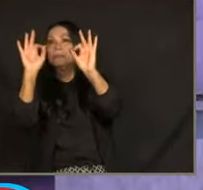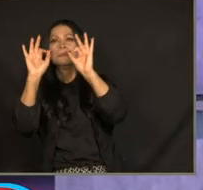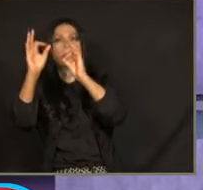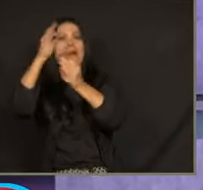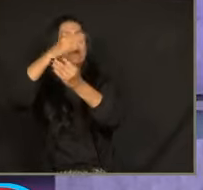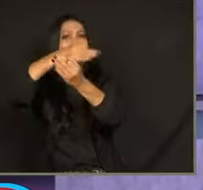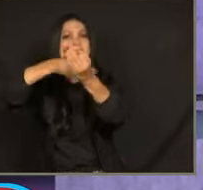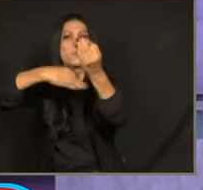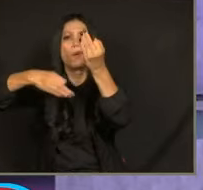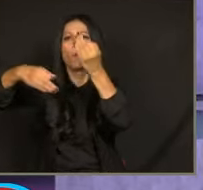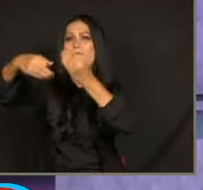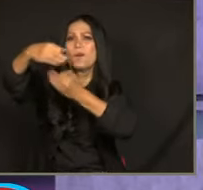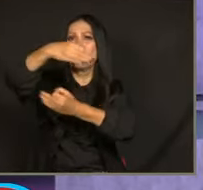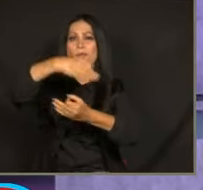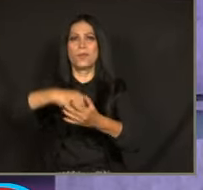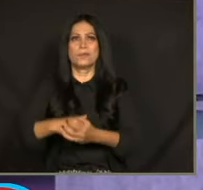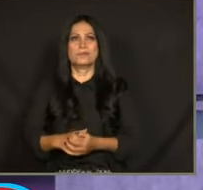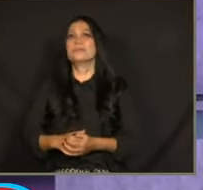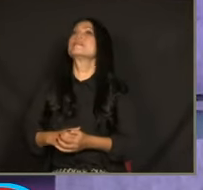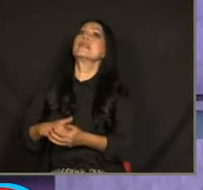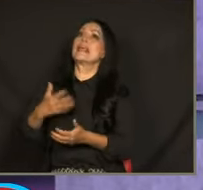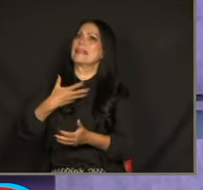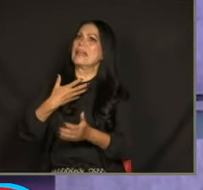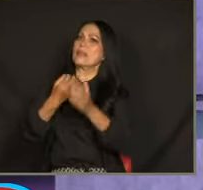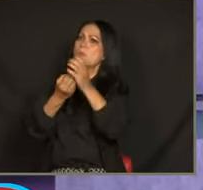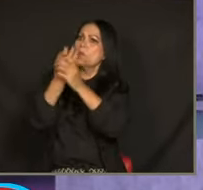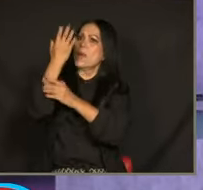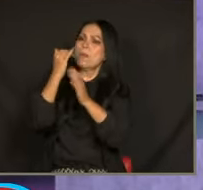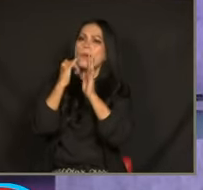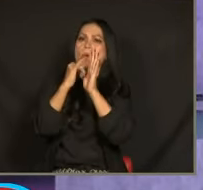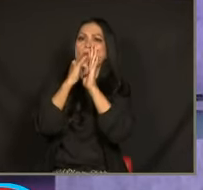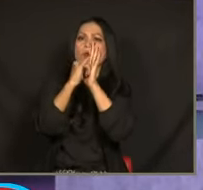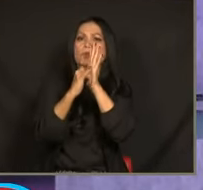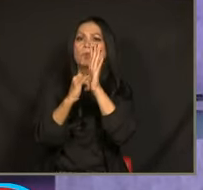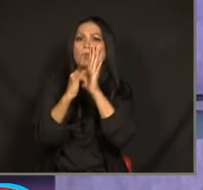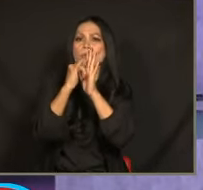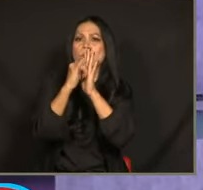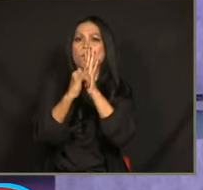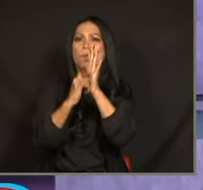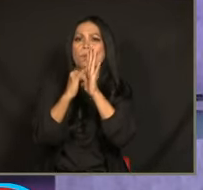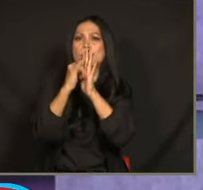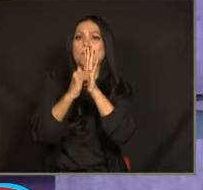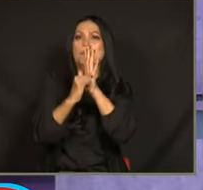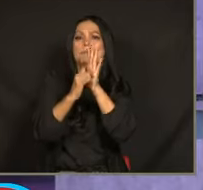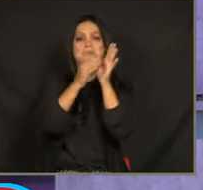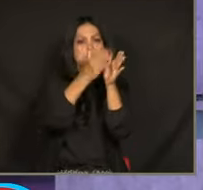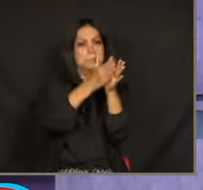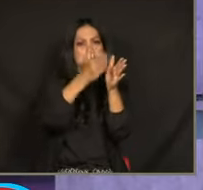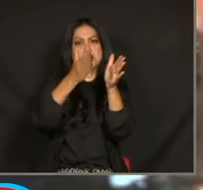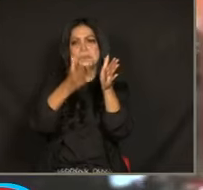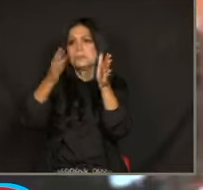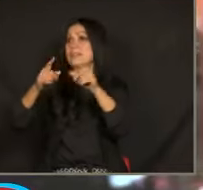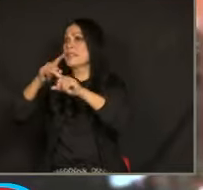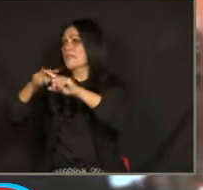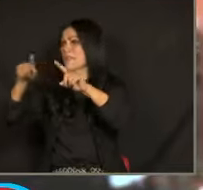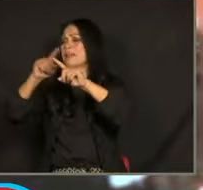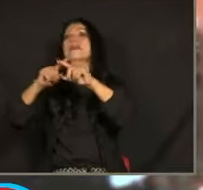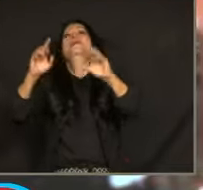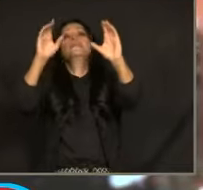Nigris este tu nuevo canal de YouTube también Poncho en Iris presenta todas las etapas que has tenido cantante